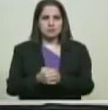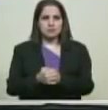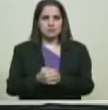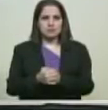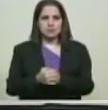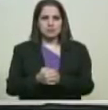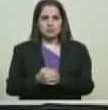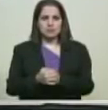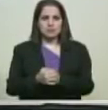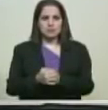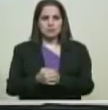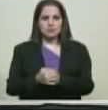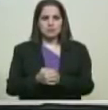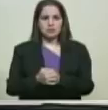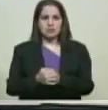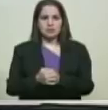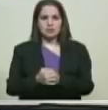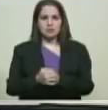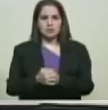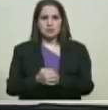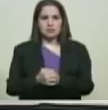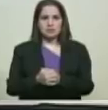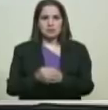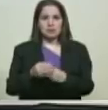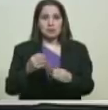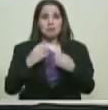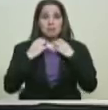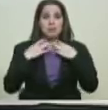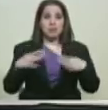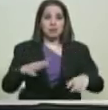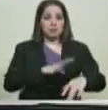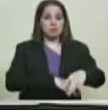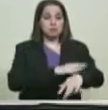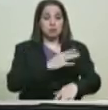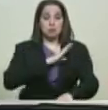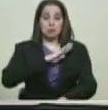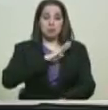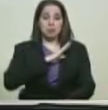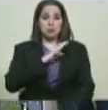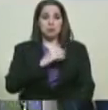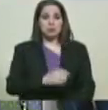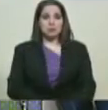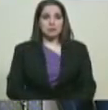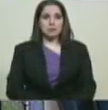5-4, iban perdiendo 5-1. Yo soy el Barcelona.